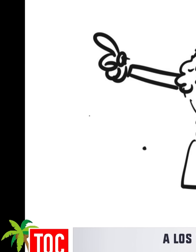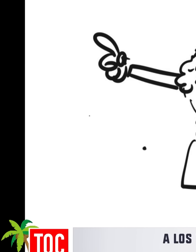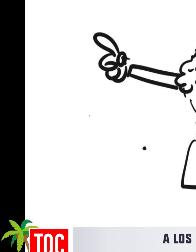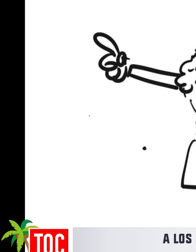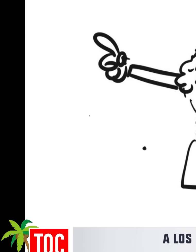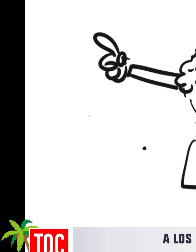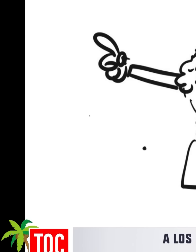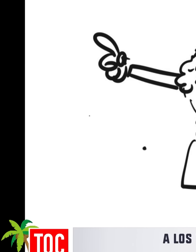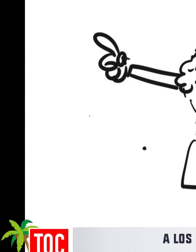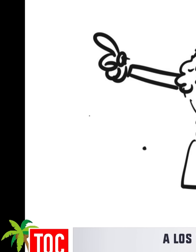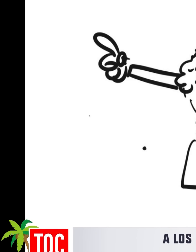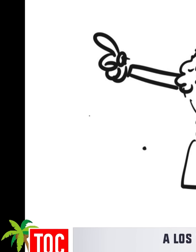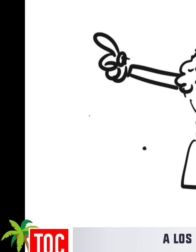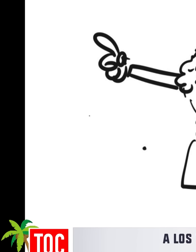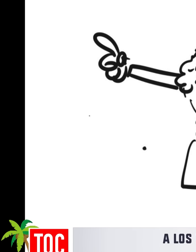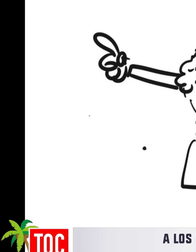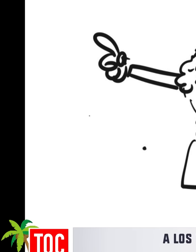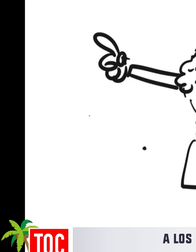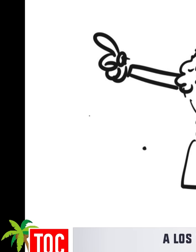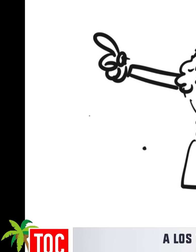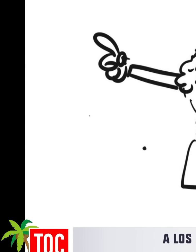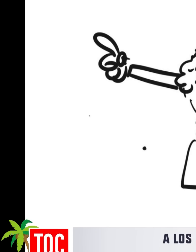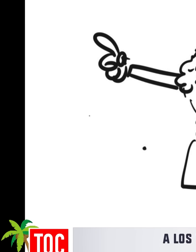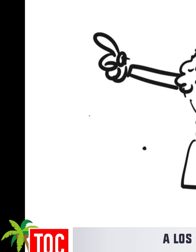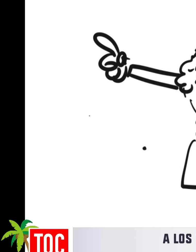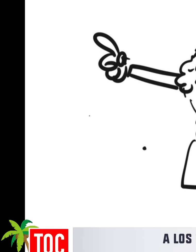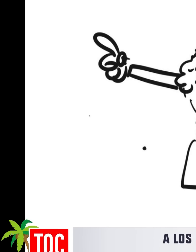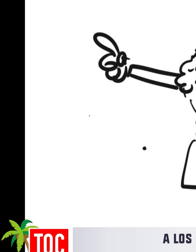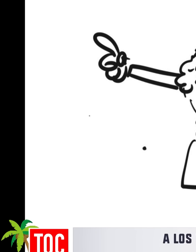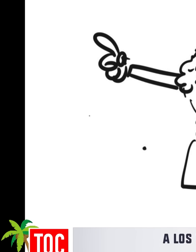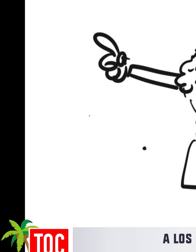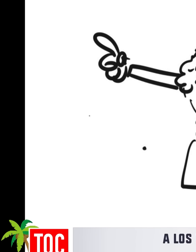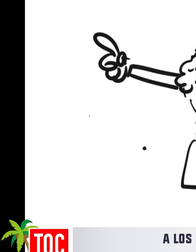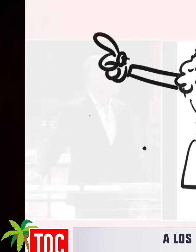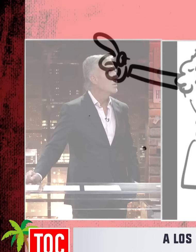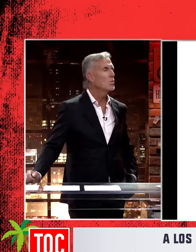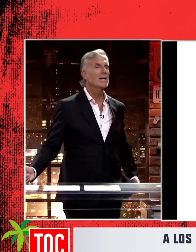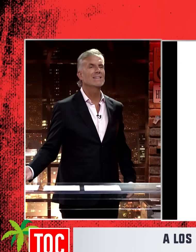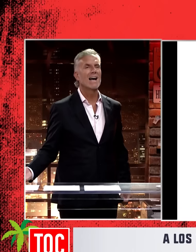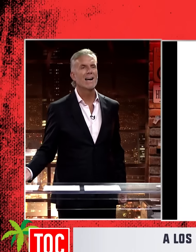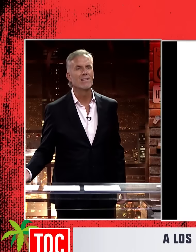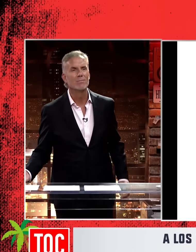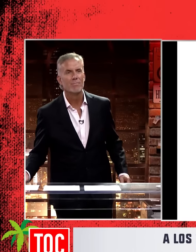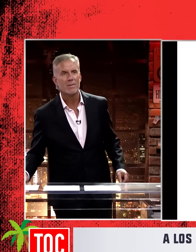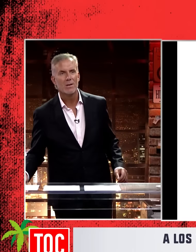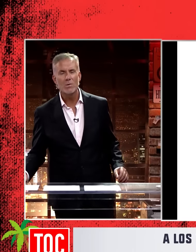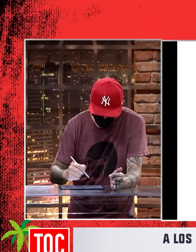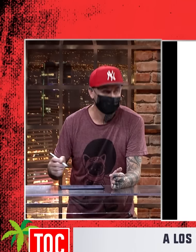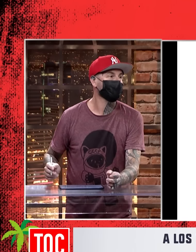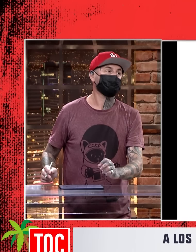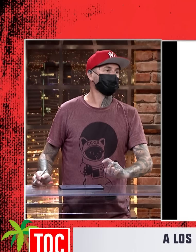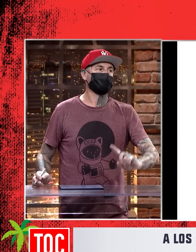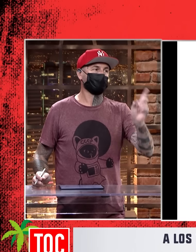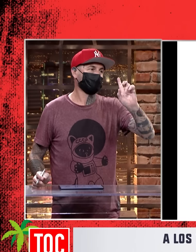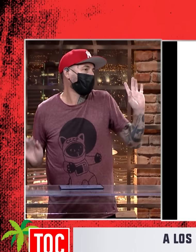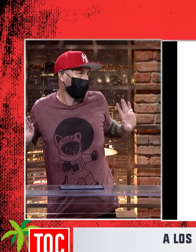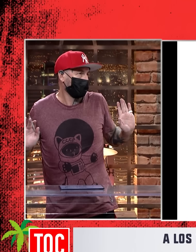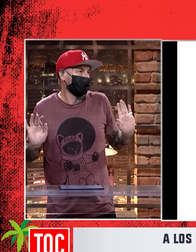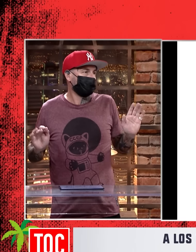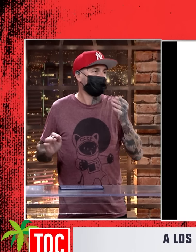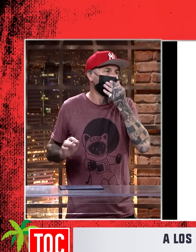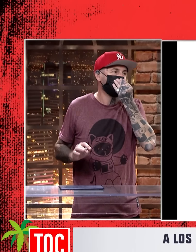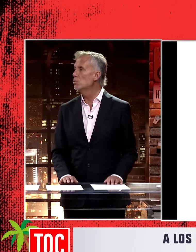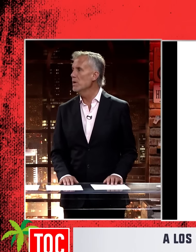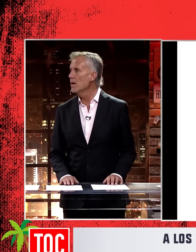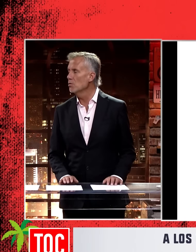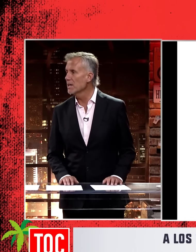105.583, más del doble registrados este año 2014. Mira, nunca es tarde, nunca es tarde, ¿por qué no? ¿A